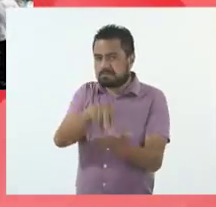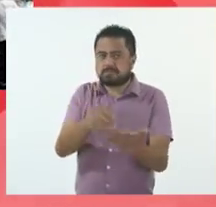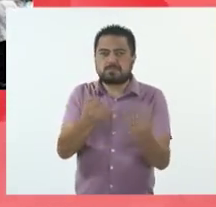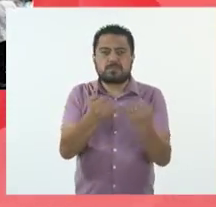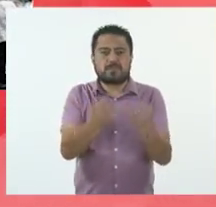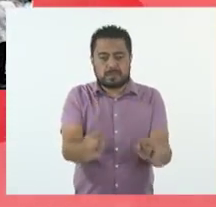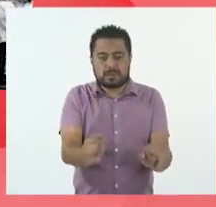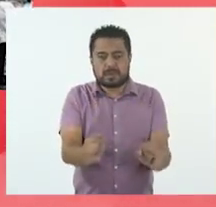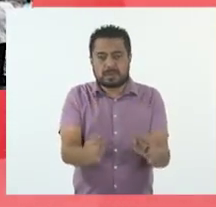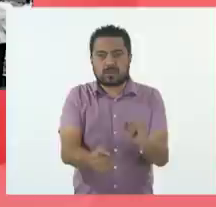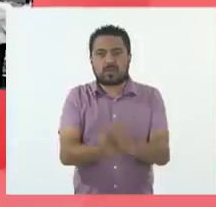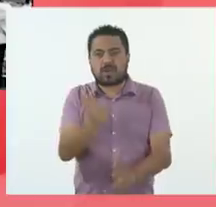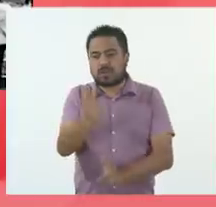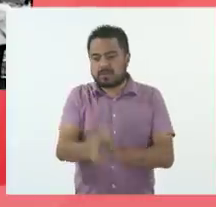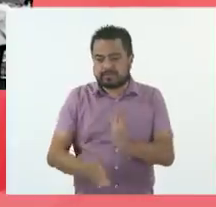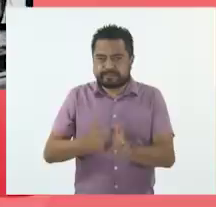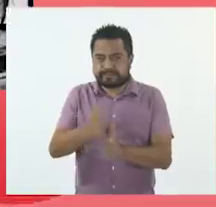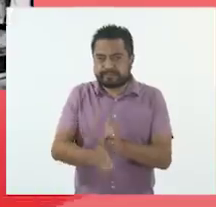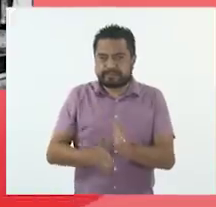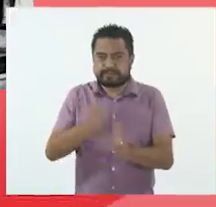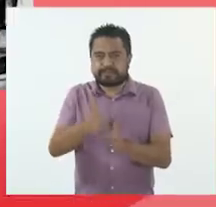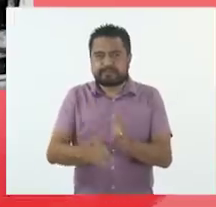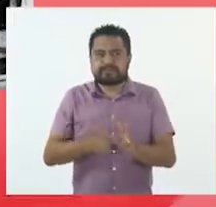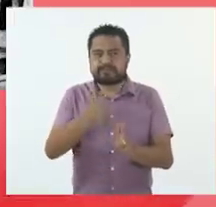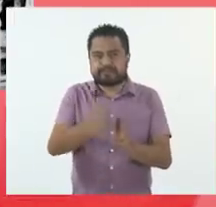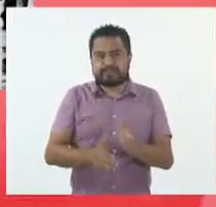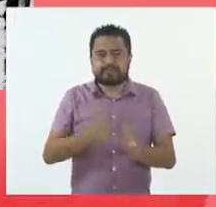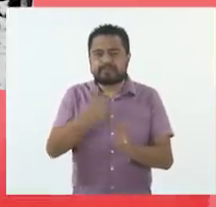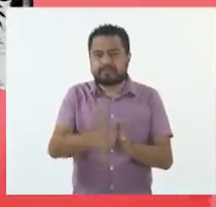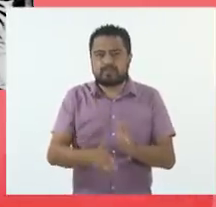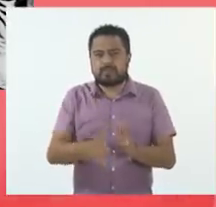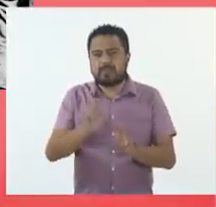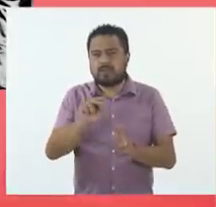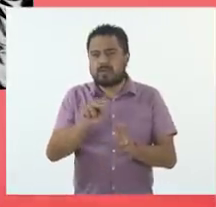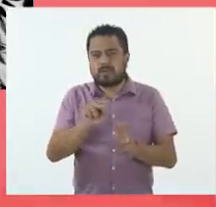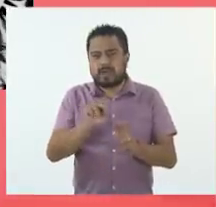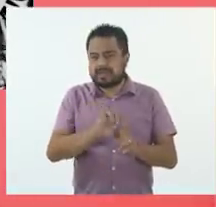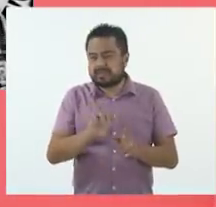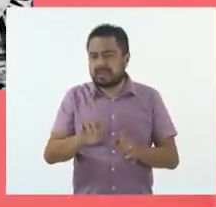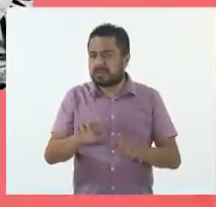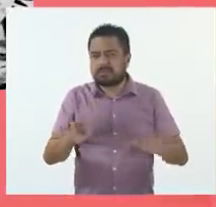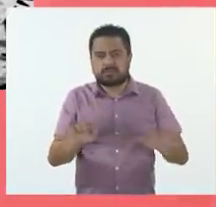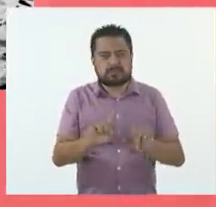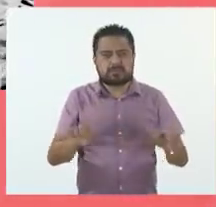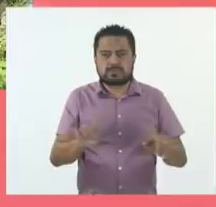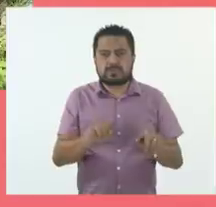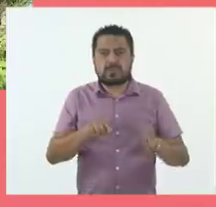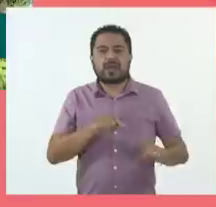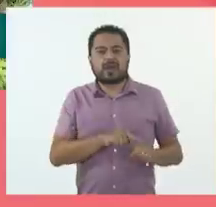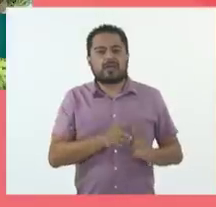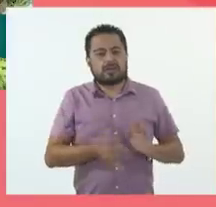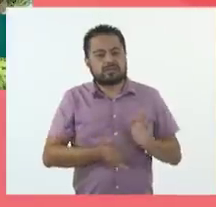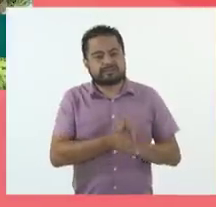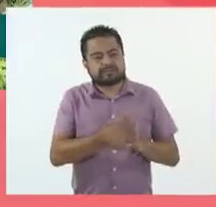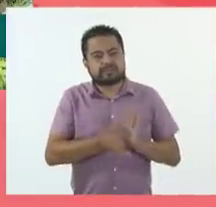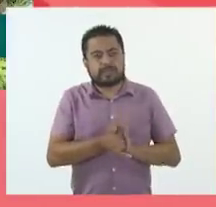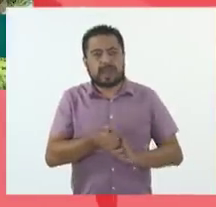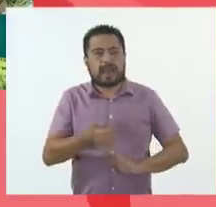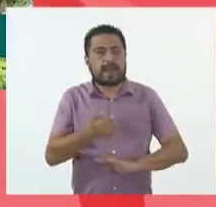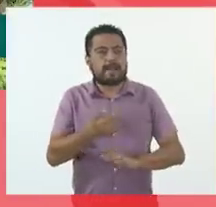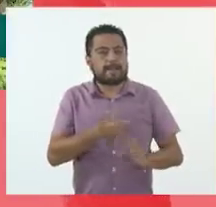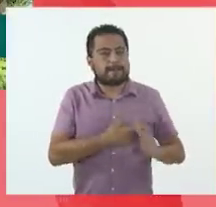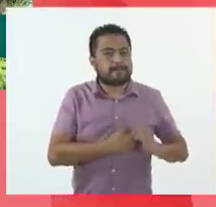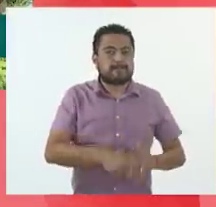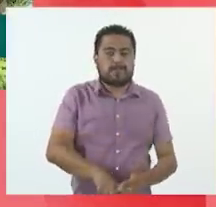inaugurar la vía ancha del Ferrocarril Nacional, no la estación. La estación estaba en construcción